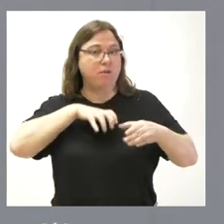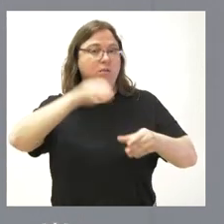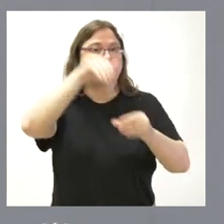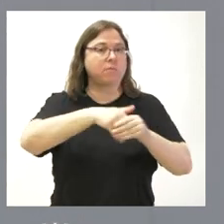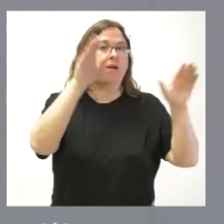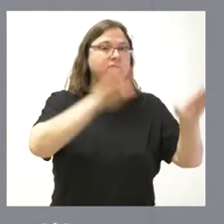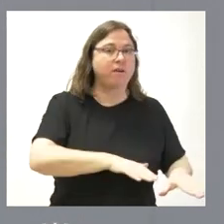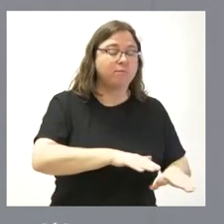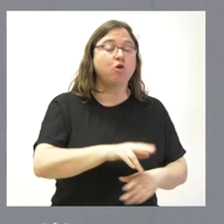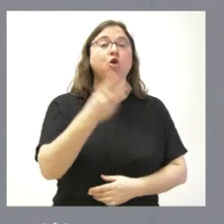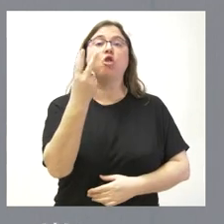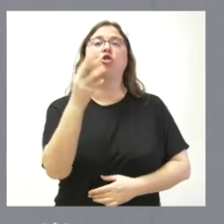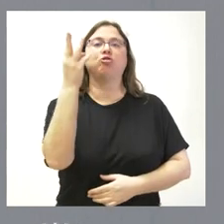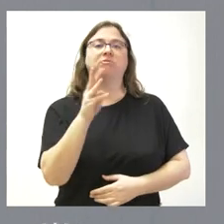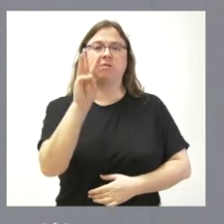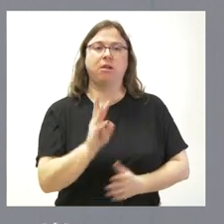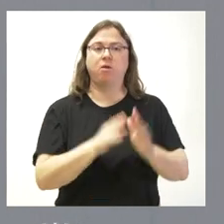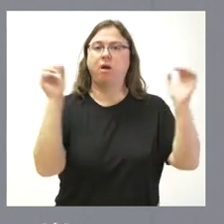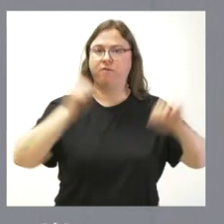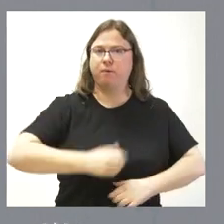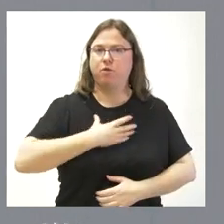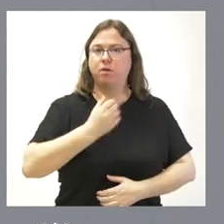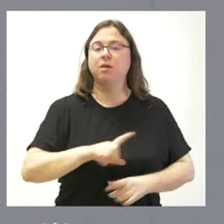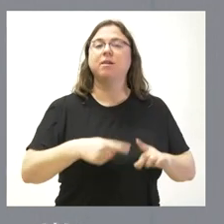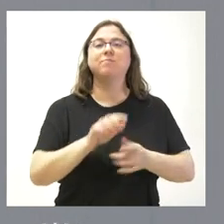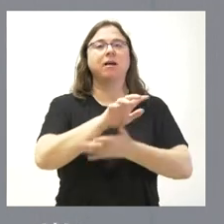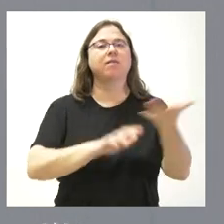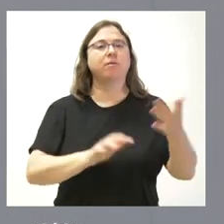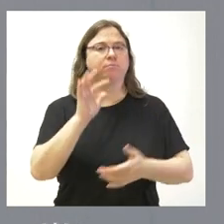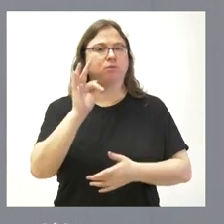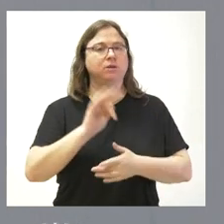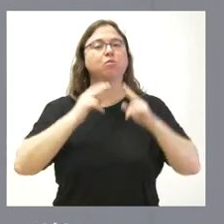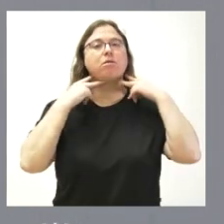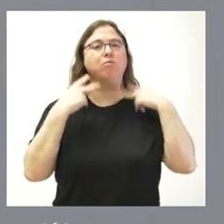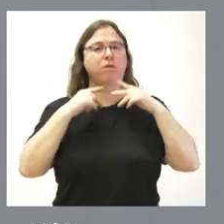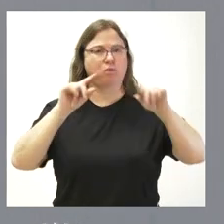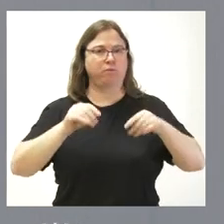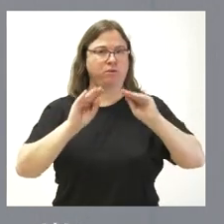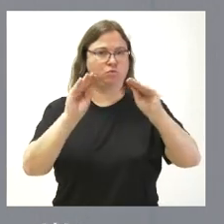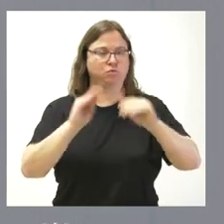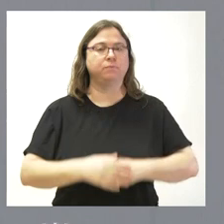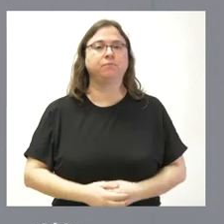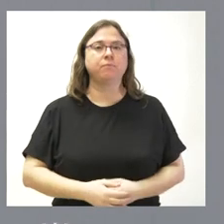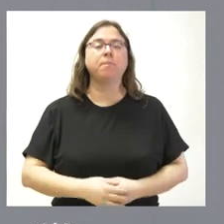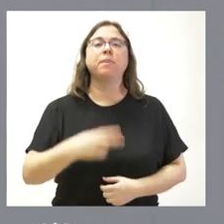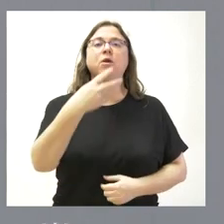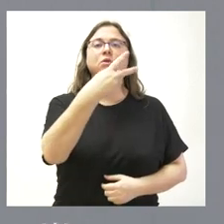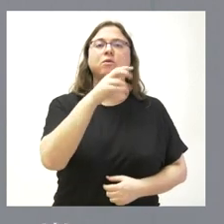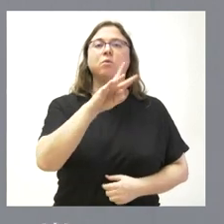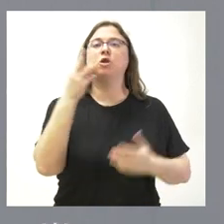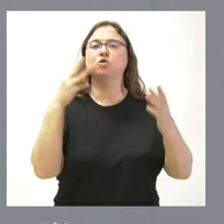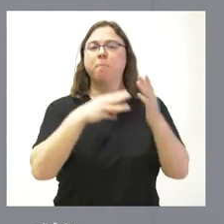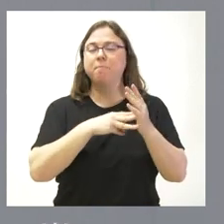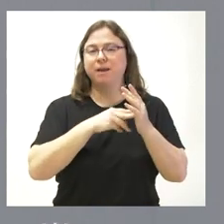de dos tercios del pleno del ayuntamiento y el informe favorable de la diputación provincial 248,000 para